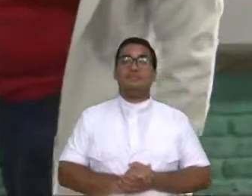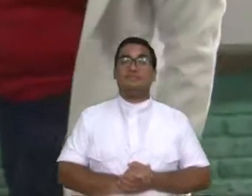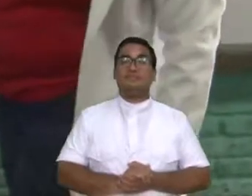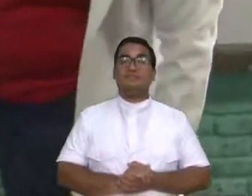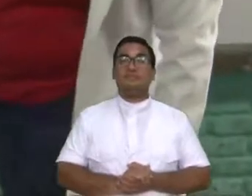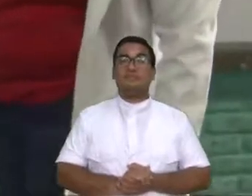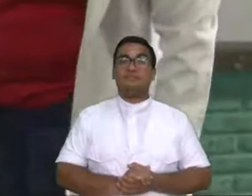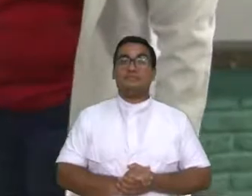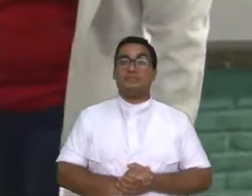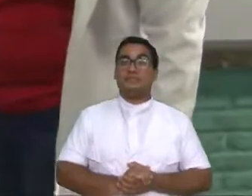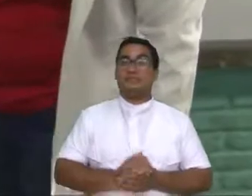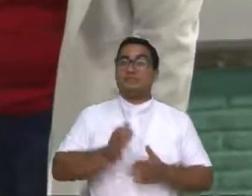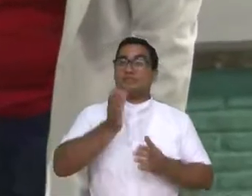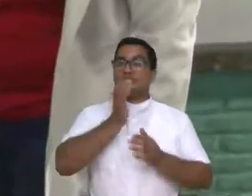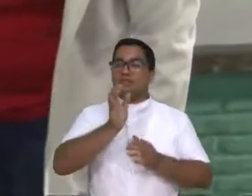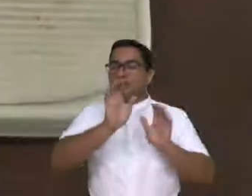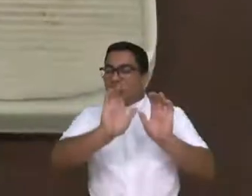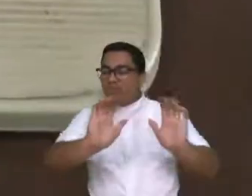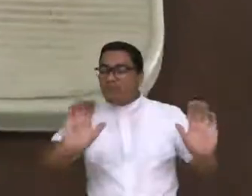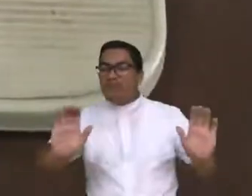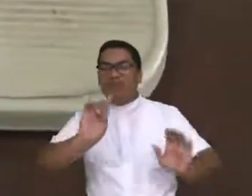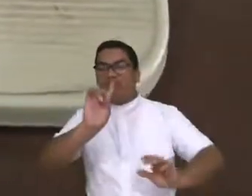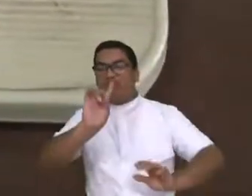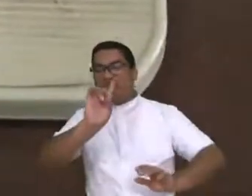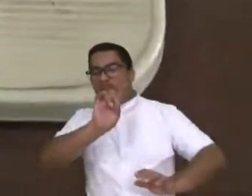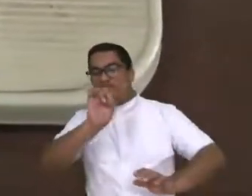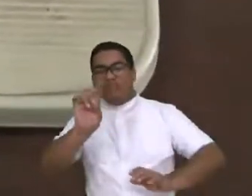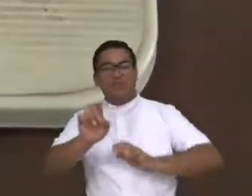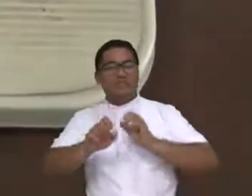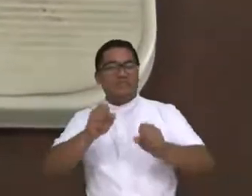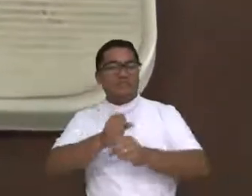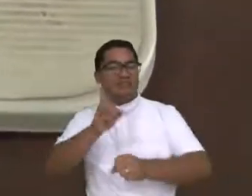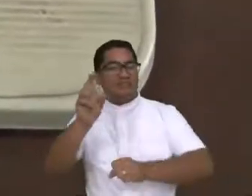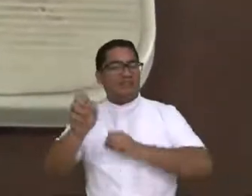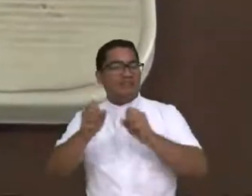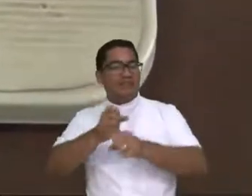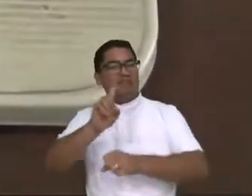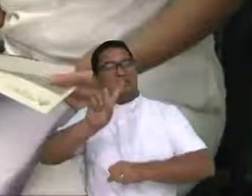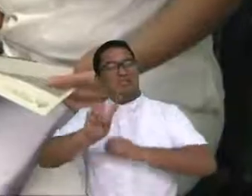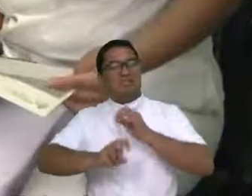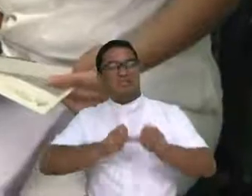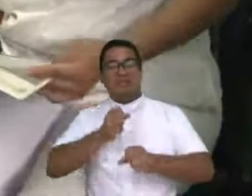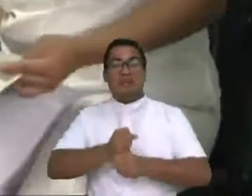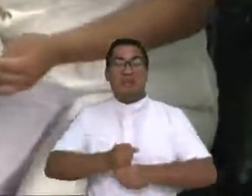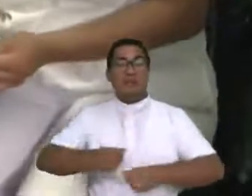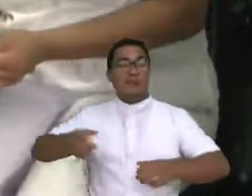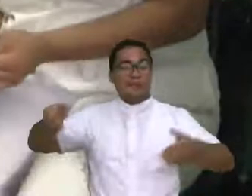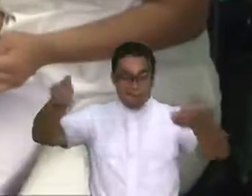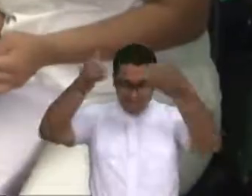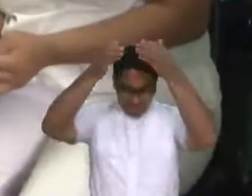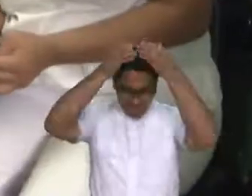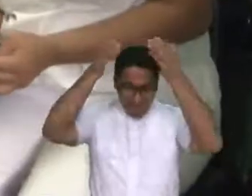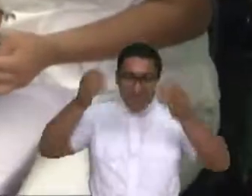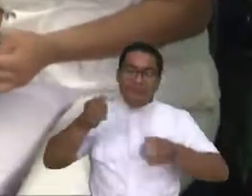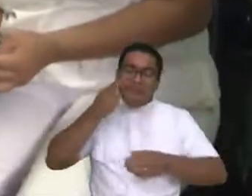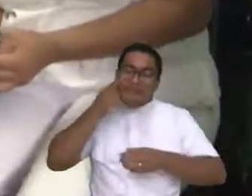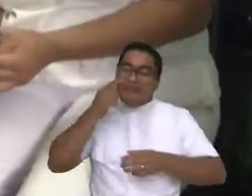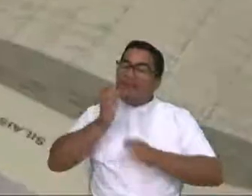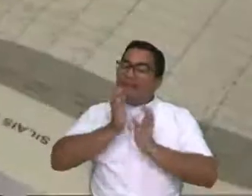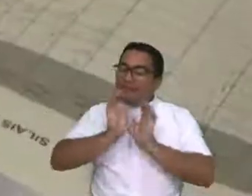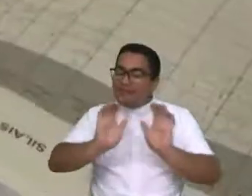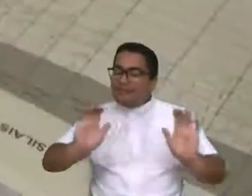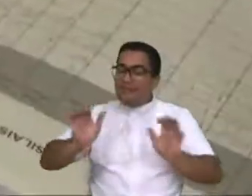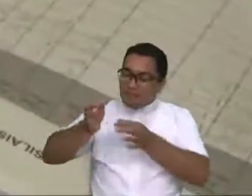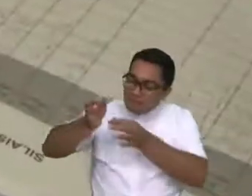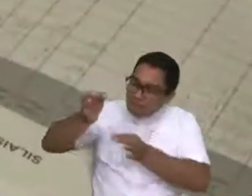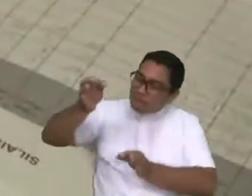Tallar y medir a niños menores de 12 años es lo que hacen los brigadistas de salud como parte de la jornada de censo nutricional que realiza